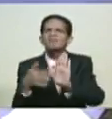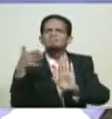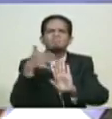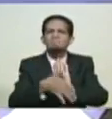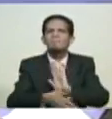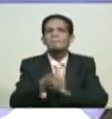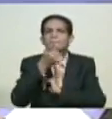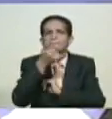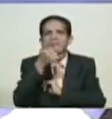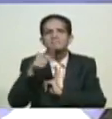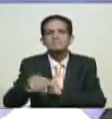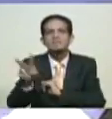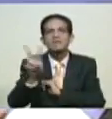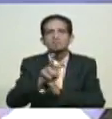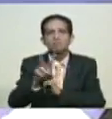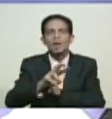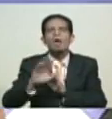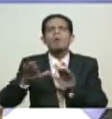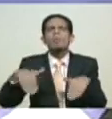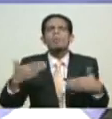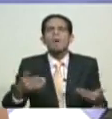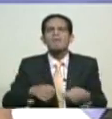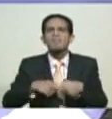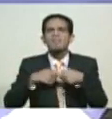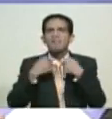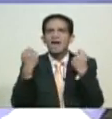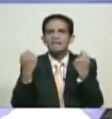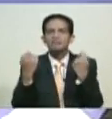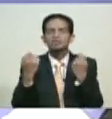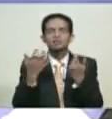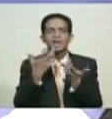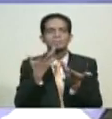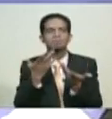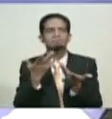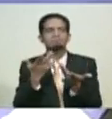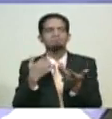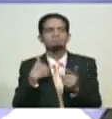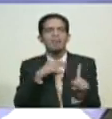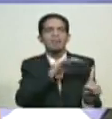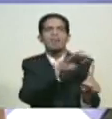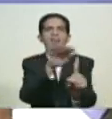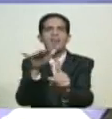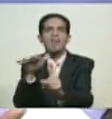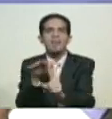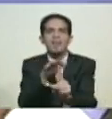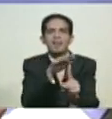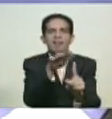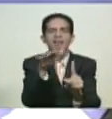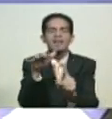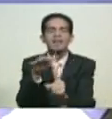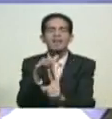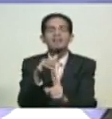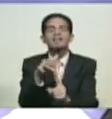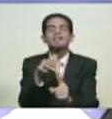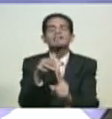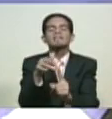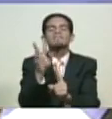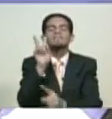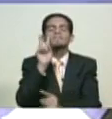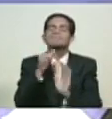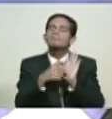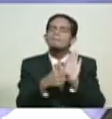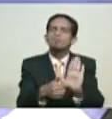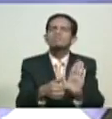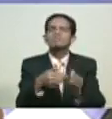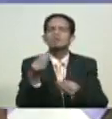que cada uno de nosotros está haciendo consciente o inconscientemente en la proyección de la imagen de venezuela no solamente